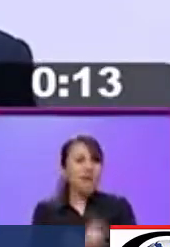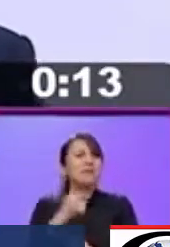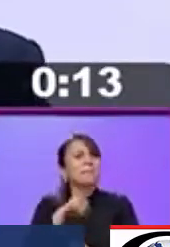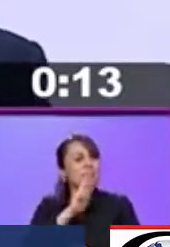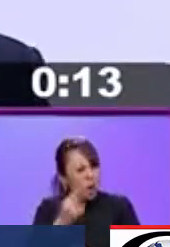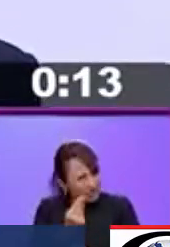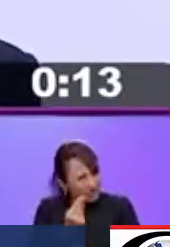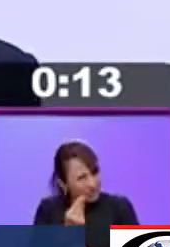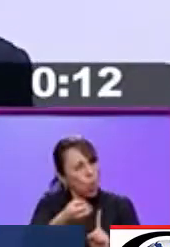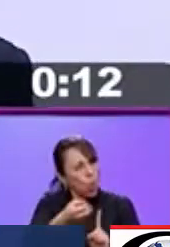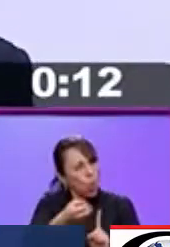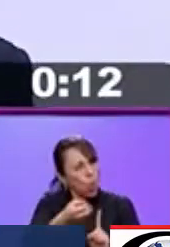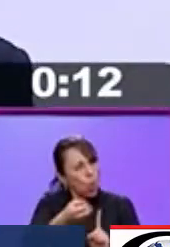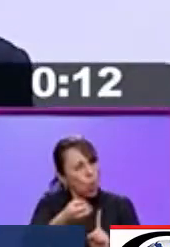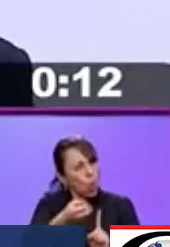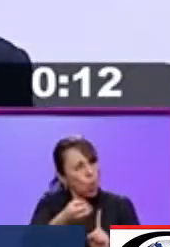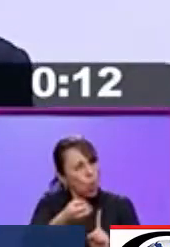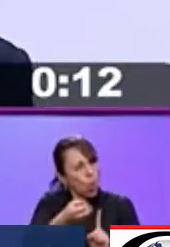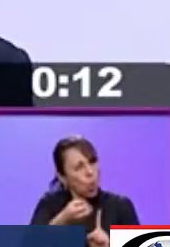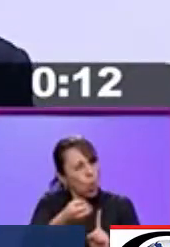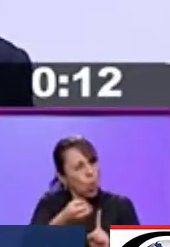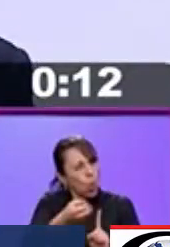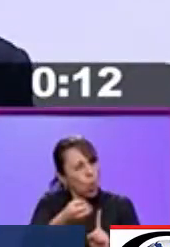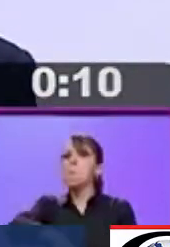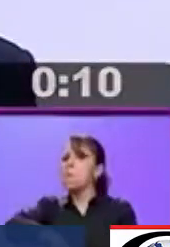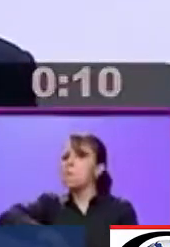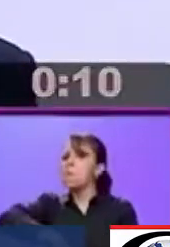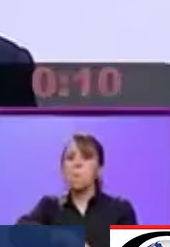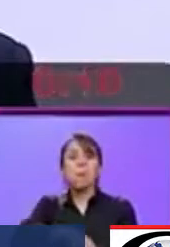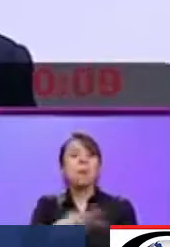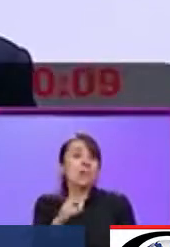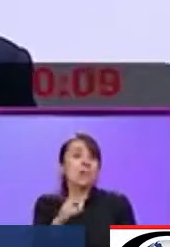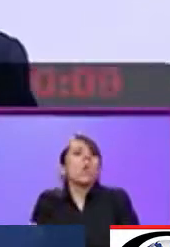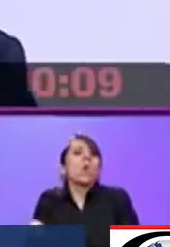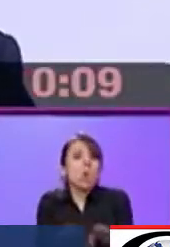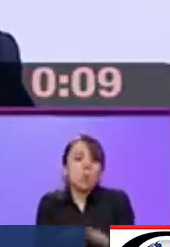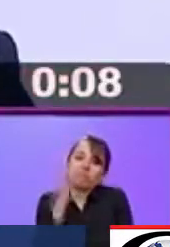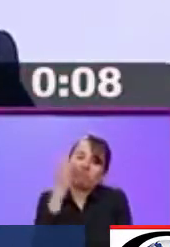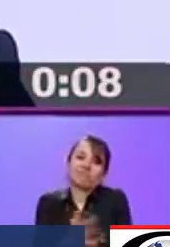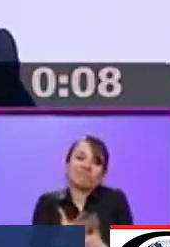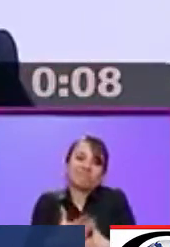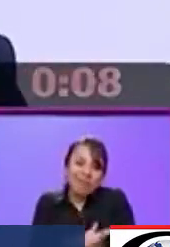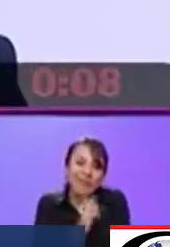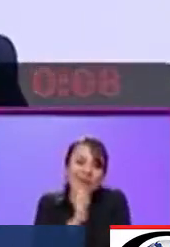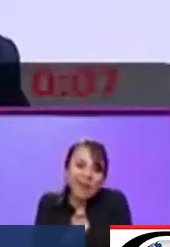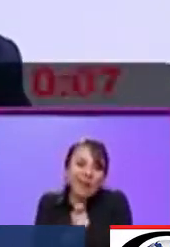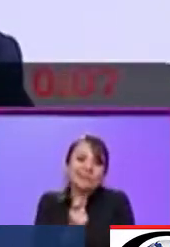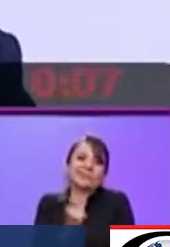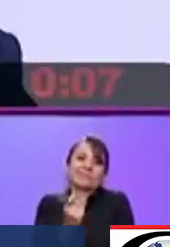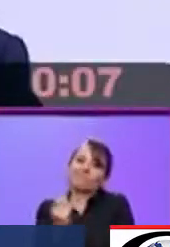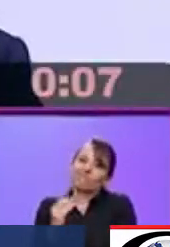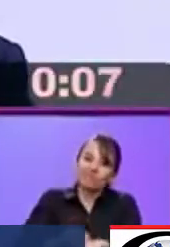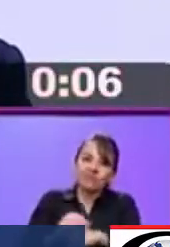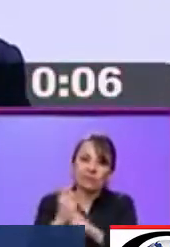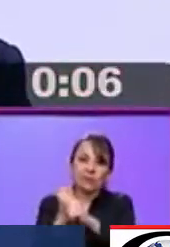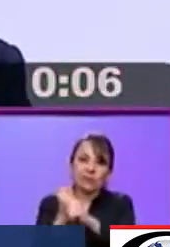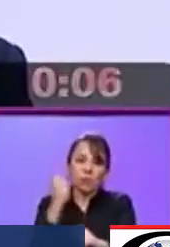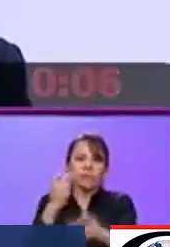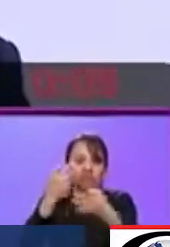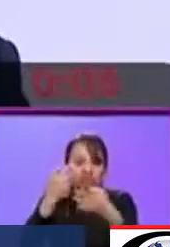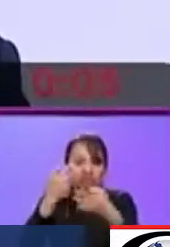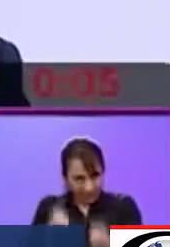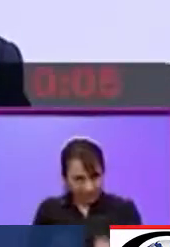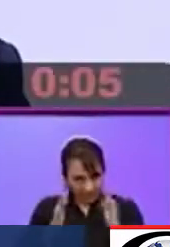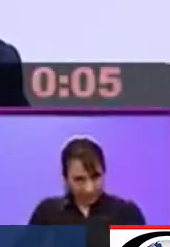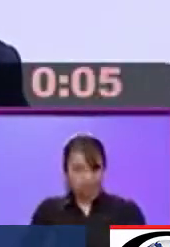podido persuadir. Y en el caso mío, pues todavía falta que me conozca el 70%, pues ahí yo tengo una oportunidad de espacio de